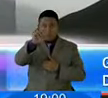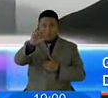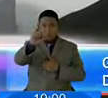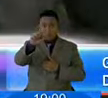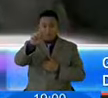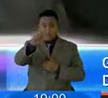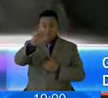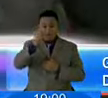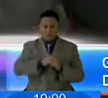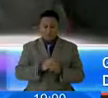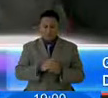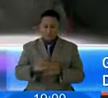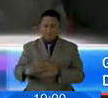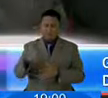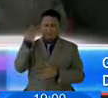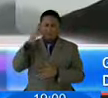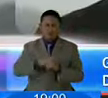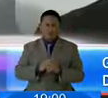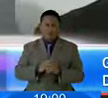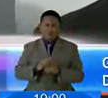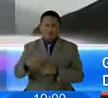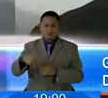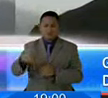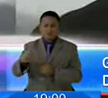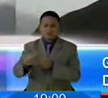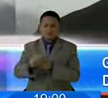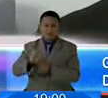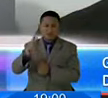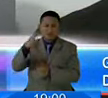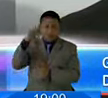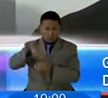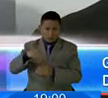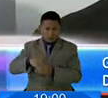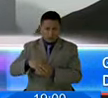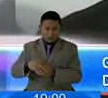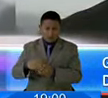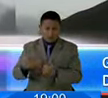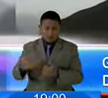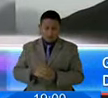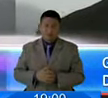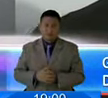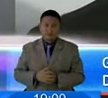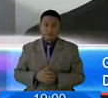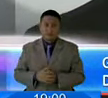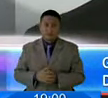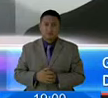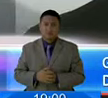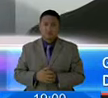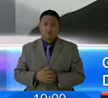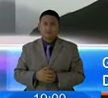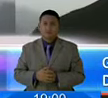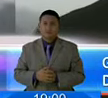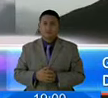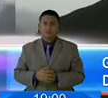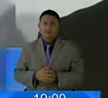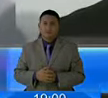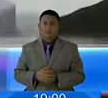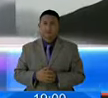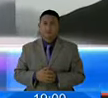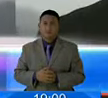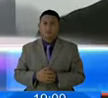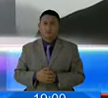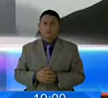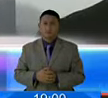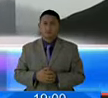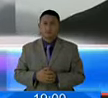Castro a puertas de la segunda vuelta electoral. Es tremendamente deplorable que en un